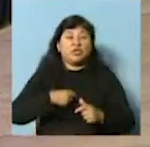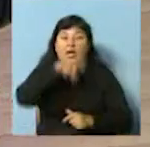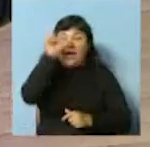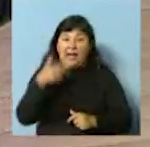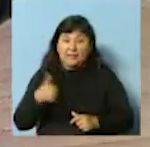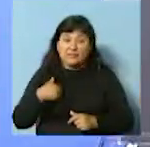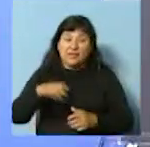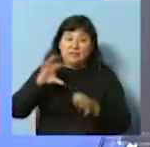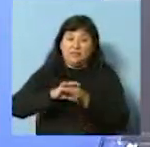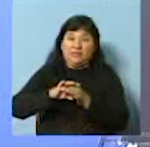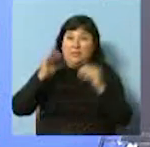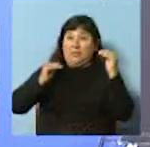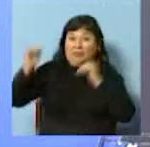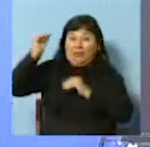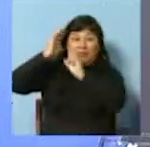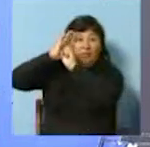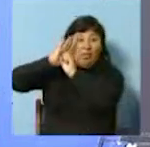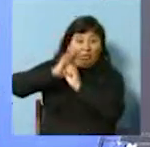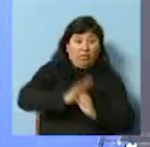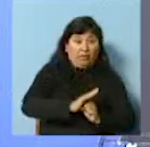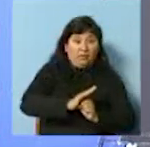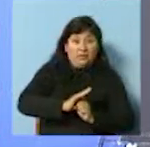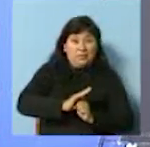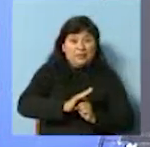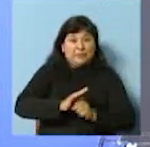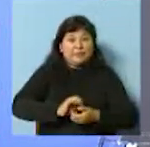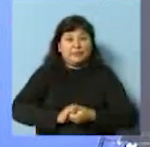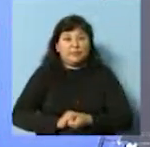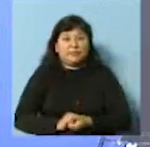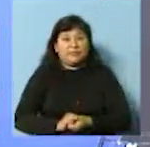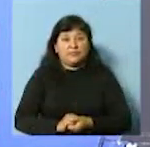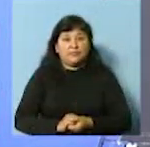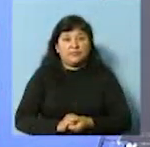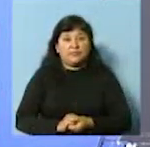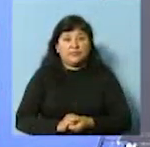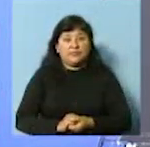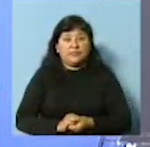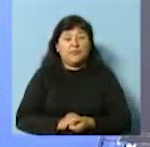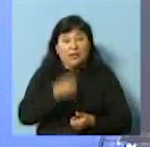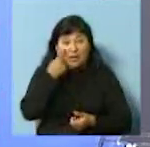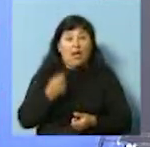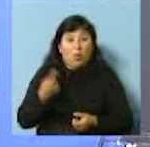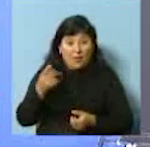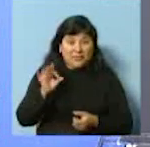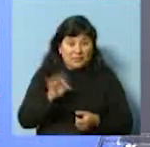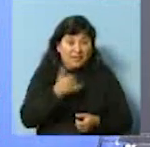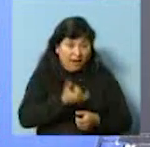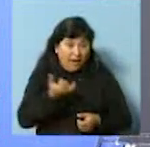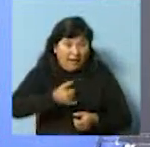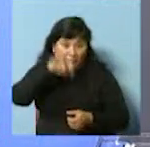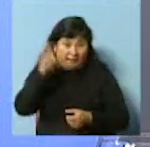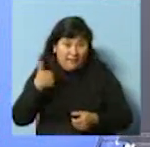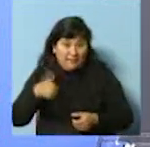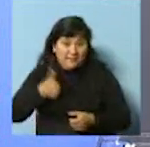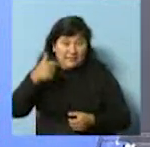somos todo explotados bajo un mismo techo y si no la reconocemos nosotros estamos por el derecho de